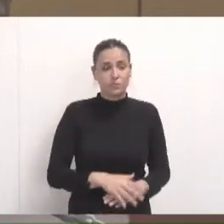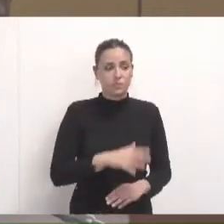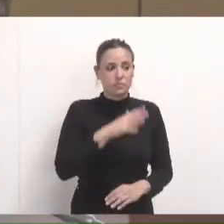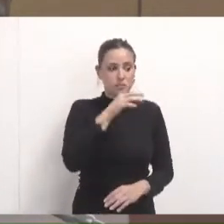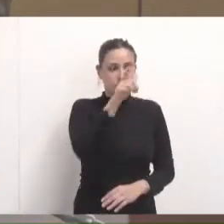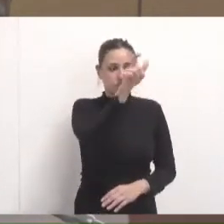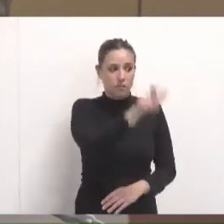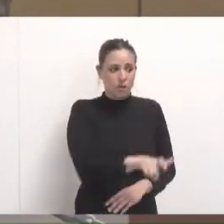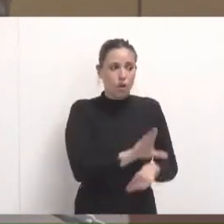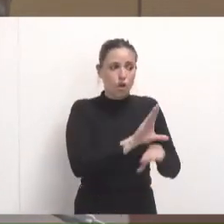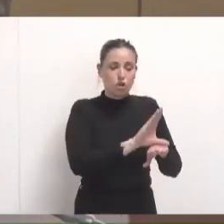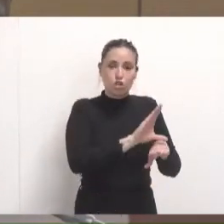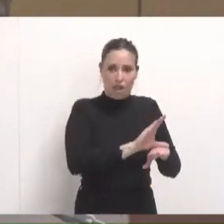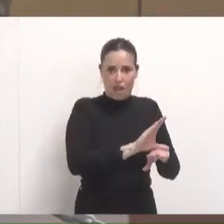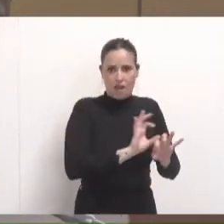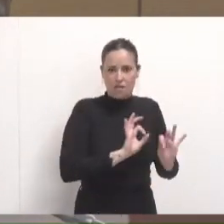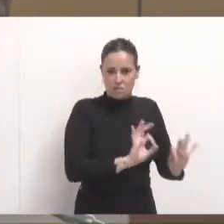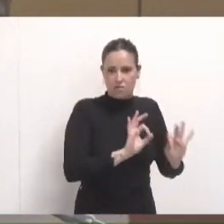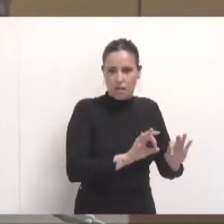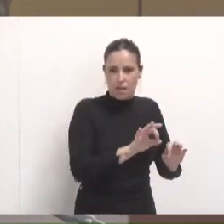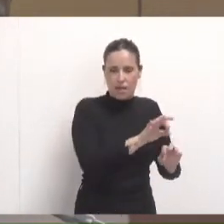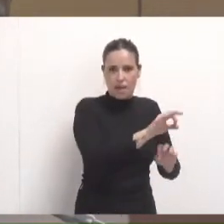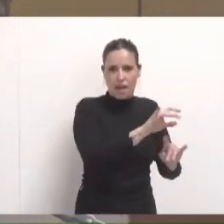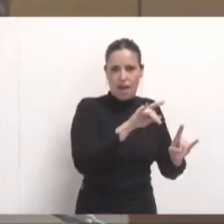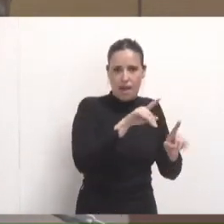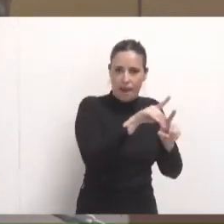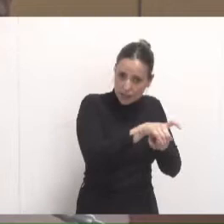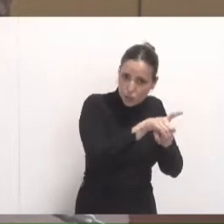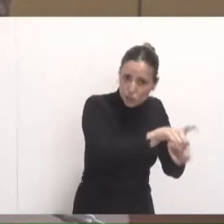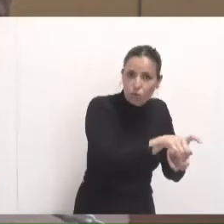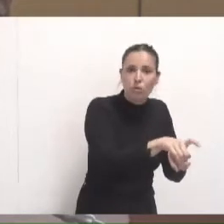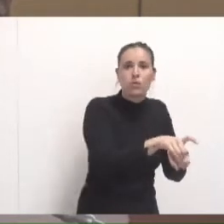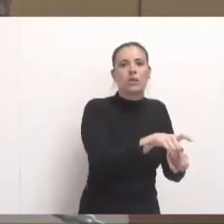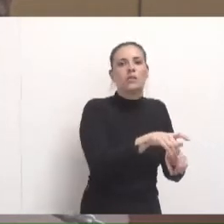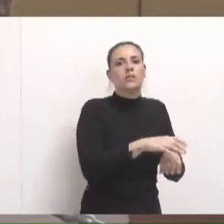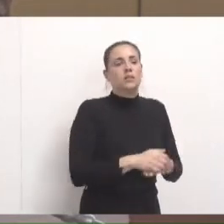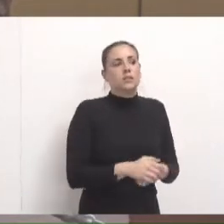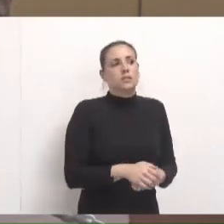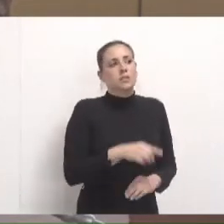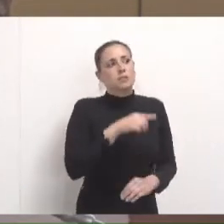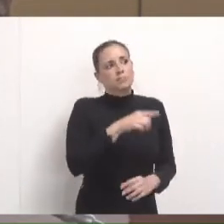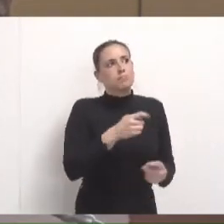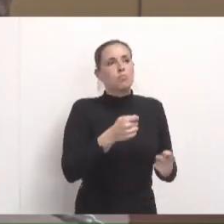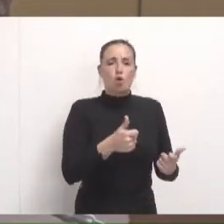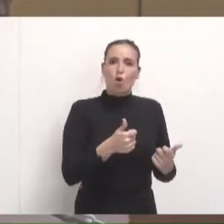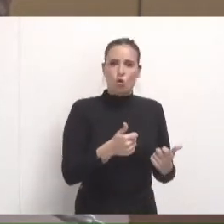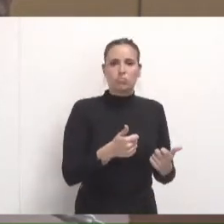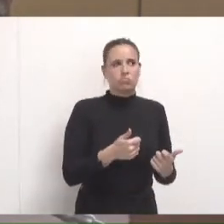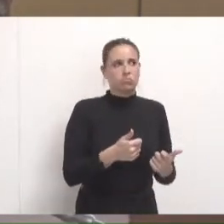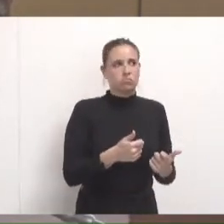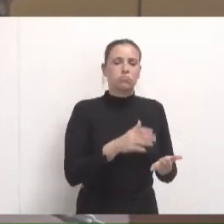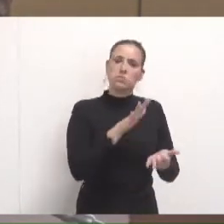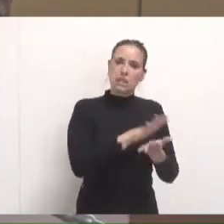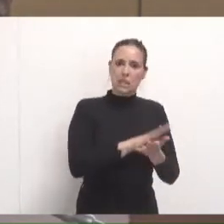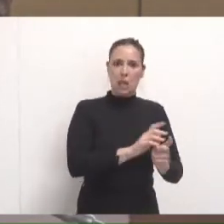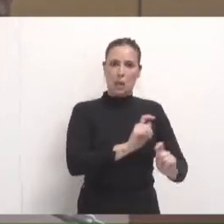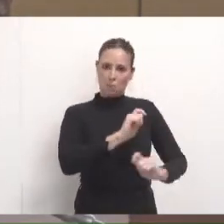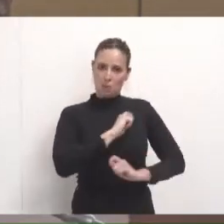Agricultura pues responda de forma mucho más contundente y nos tranquilice mucho más.